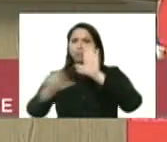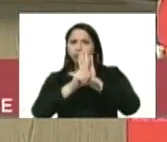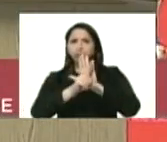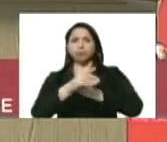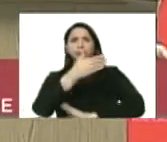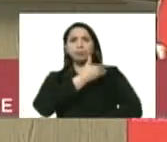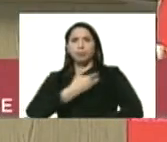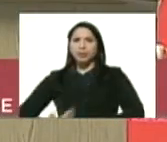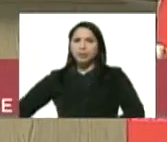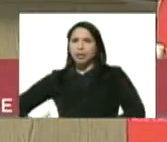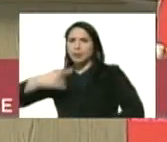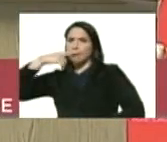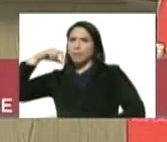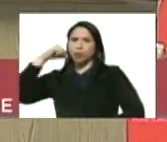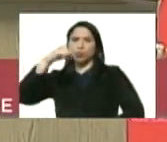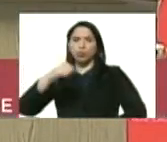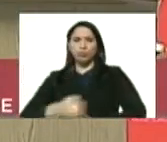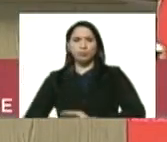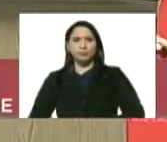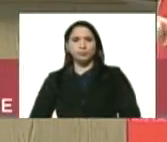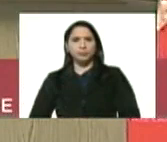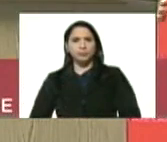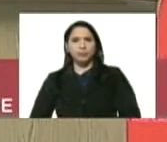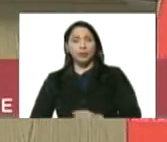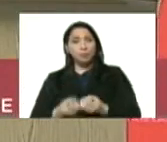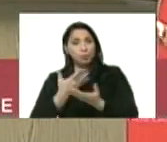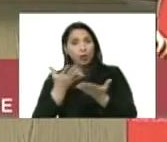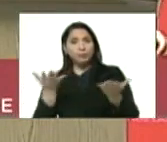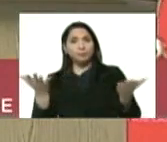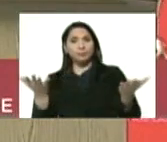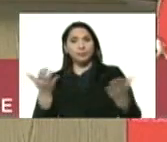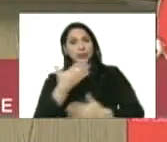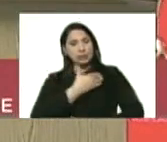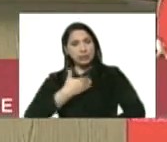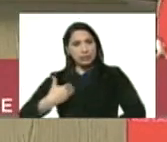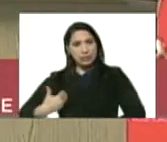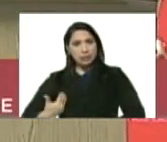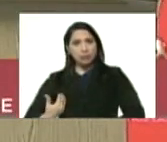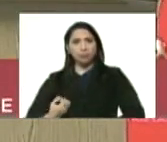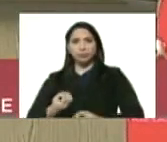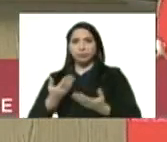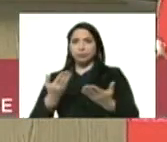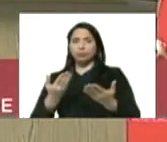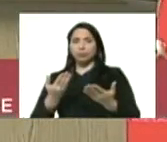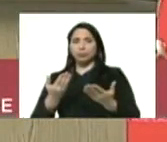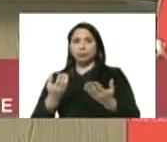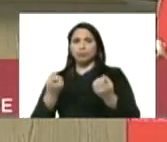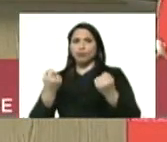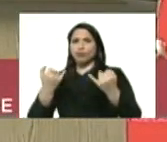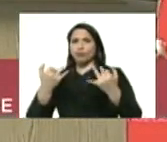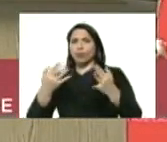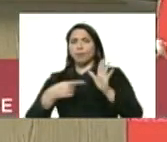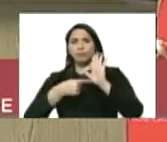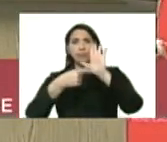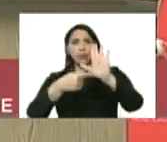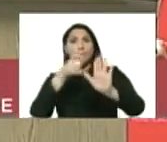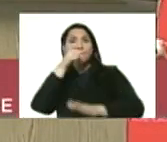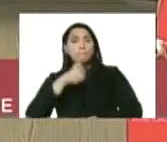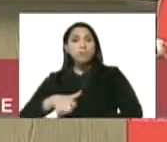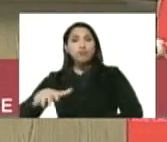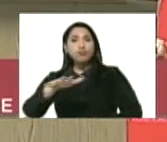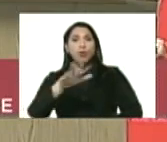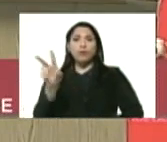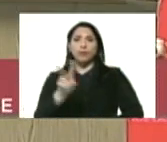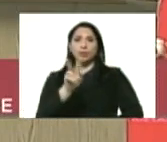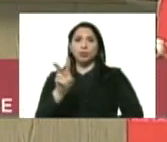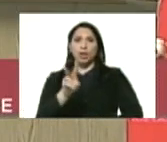del presidente Nicolás Maduro. Así que bueno, quisimos traer muchas imágenes para que el pueblo